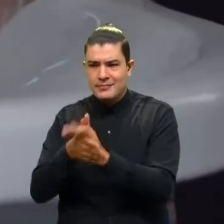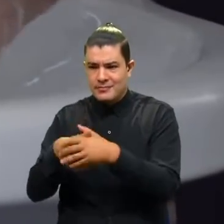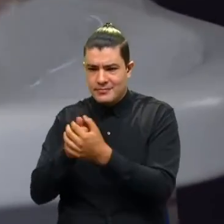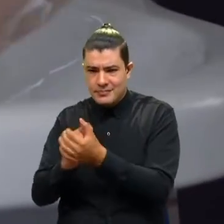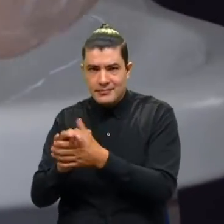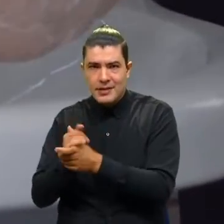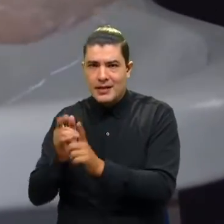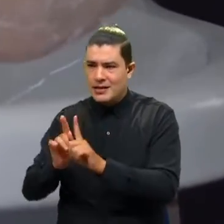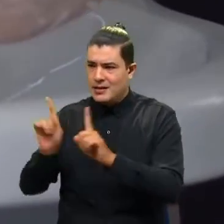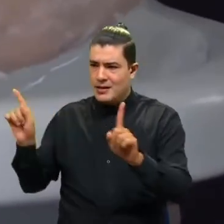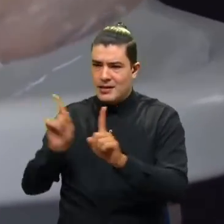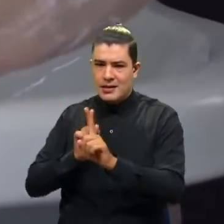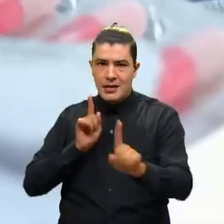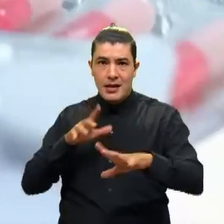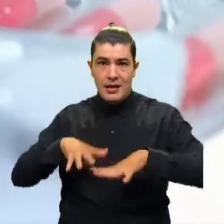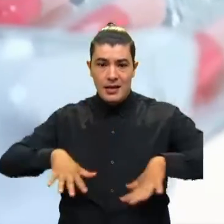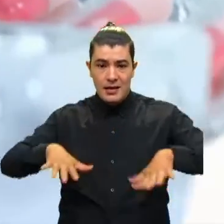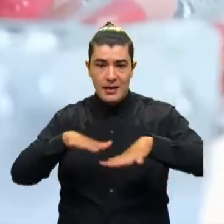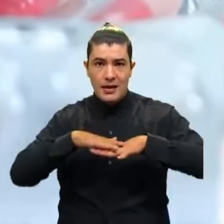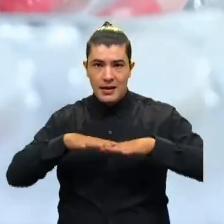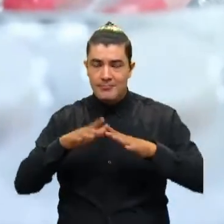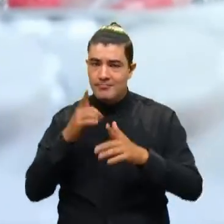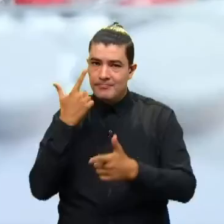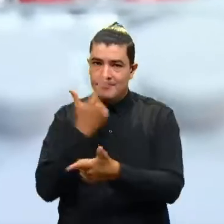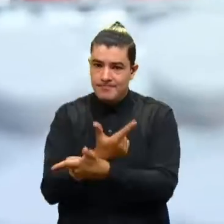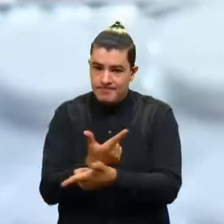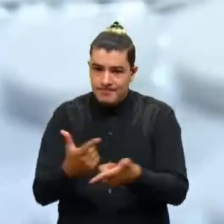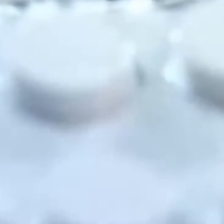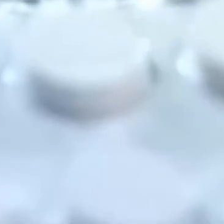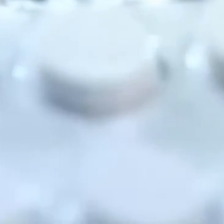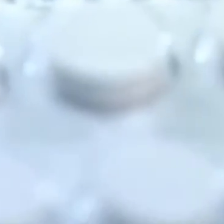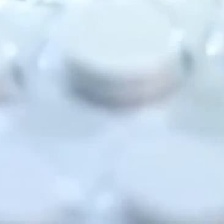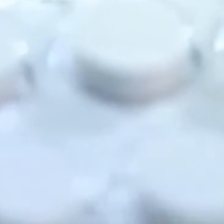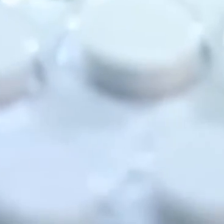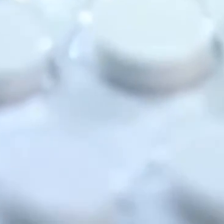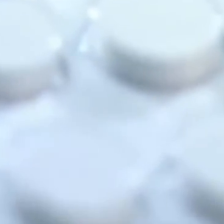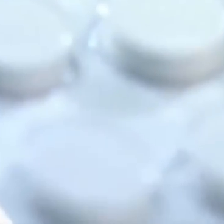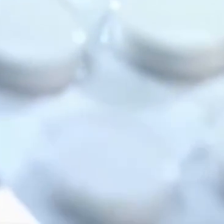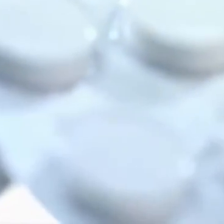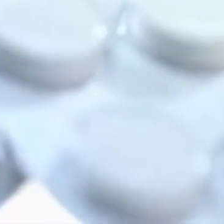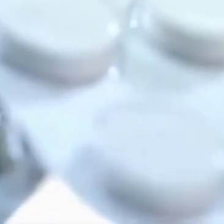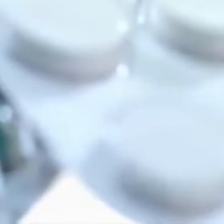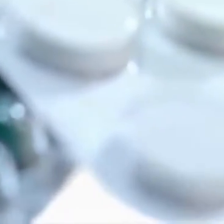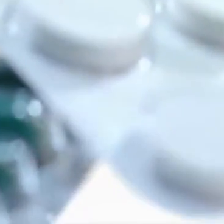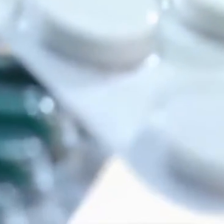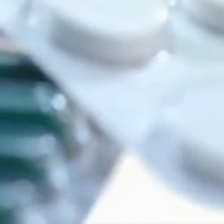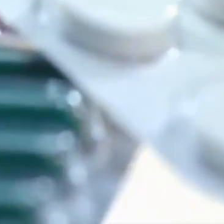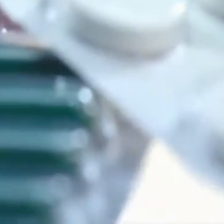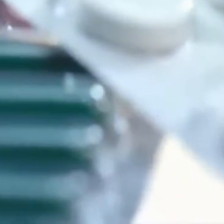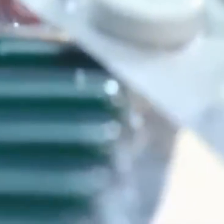social y ventilación de los espacios. Por ahora, en Colombia, el molnupiravir es el medicamento aprobado por INVIMA.